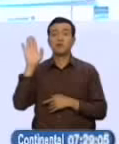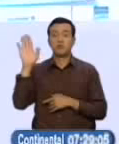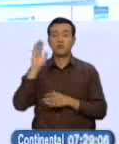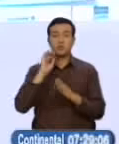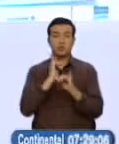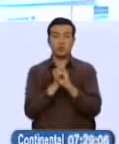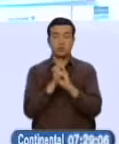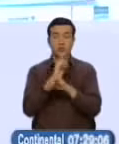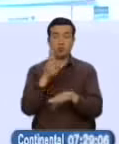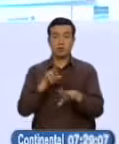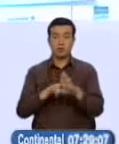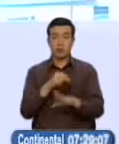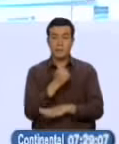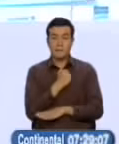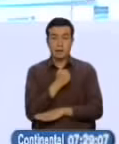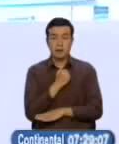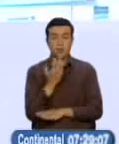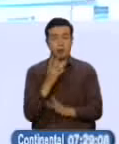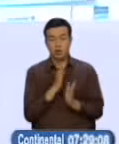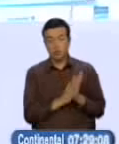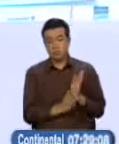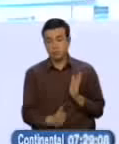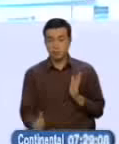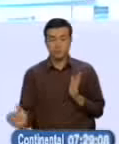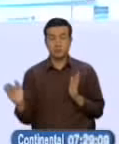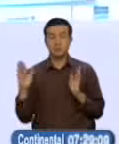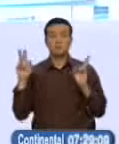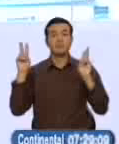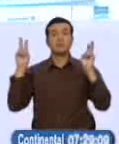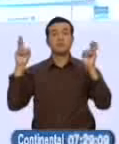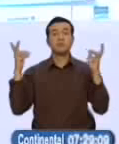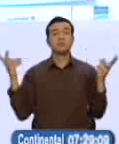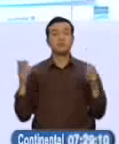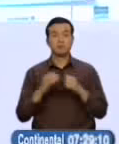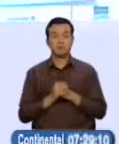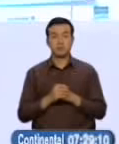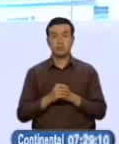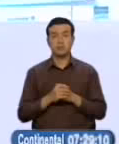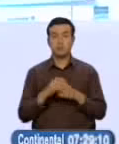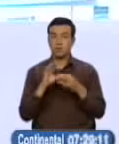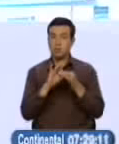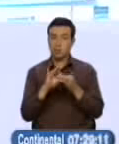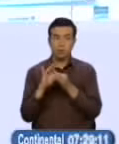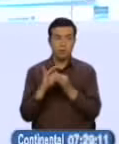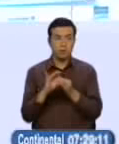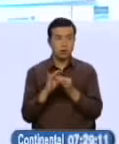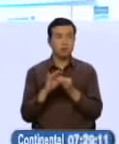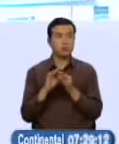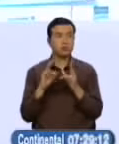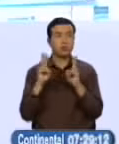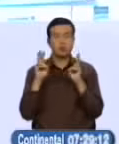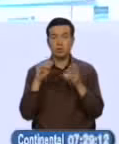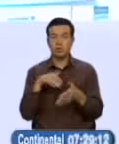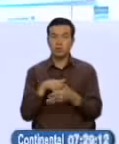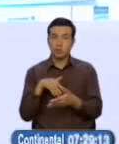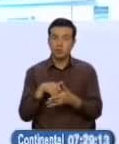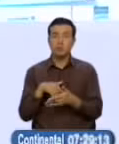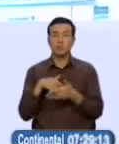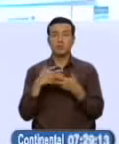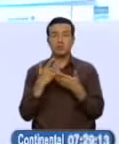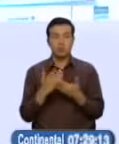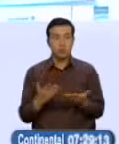del Instituto Nacional de Patrimonio, ha hecho lo propio en el tema, no solamente de cooperación en estudio e investigación sobre ese